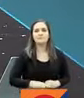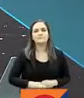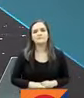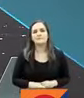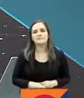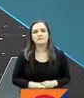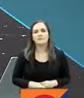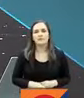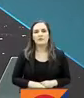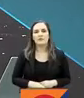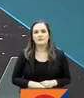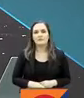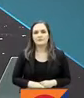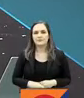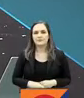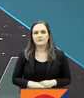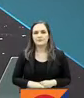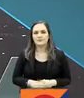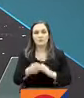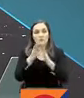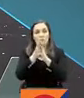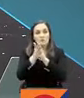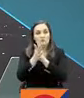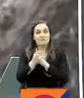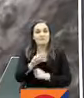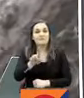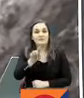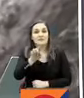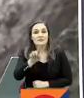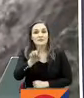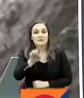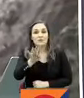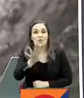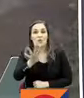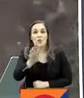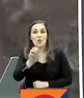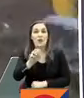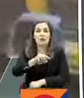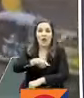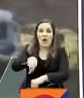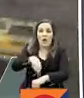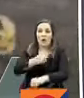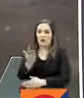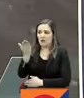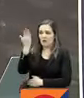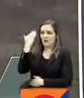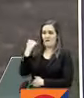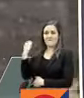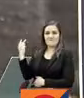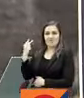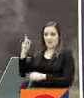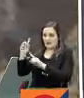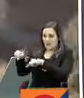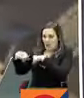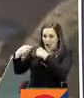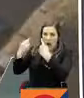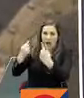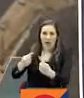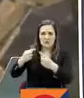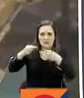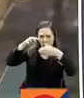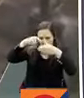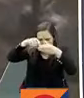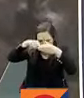Y son más de 140 horas las que completan la búsqueda de los 11 mineros atrapados en Neira Caldas. Los trabajos se